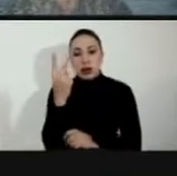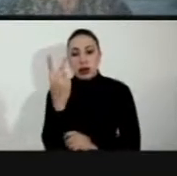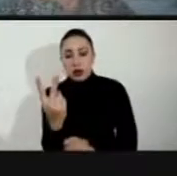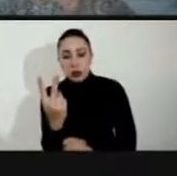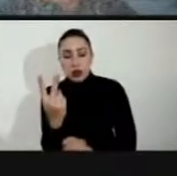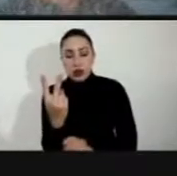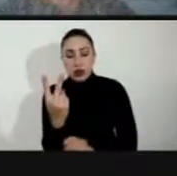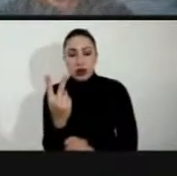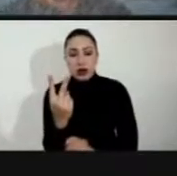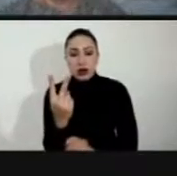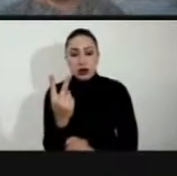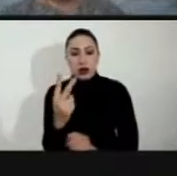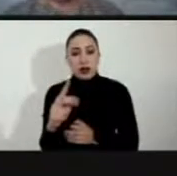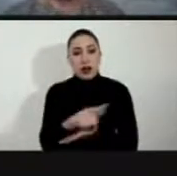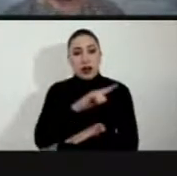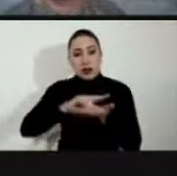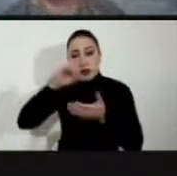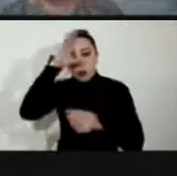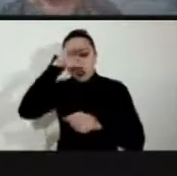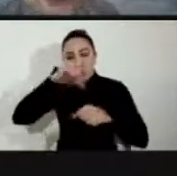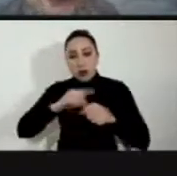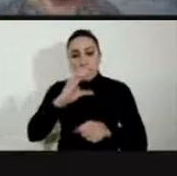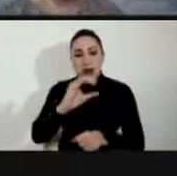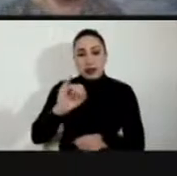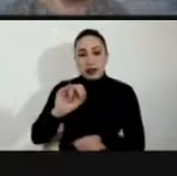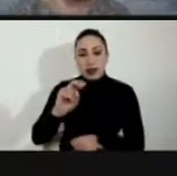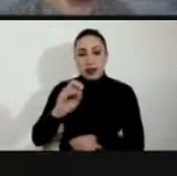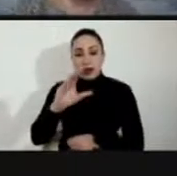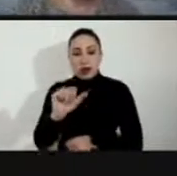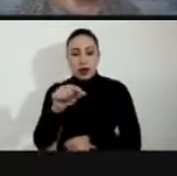de Cultura Cívica de la Ciudad de México,